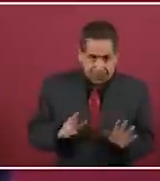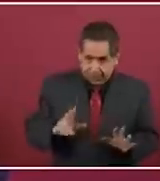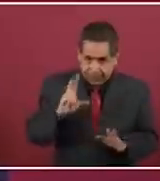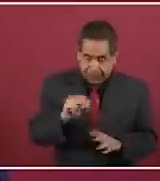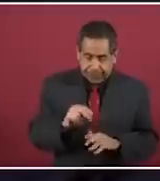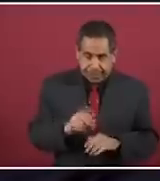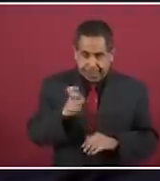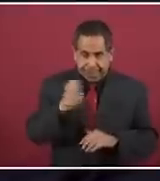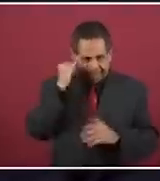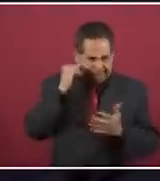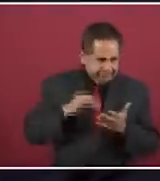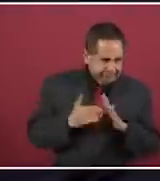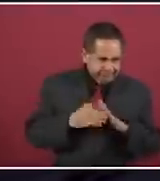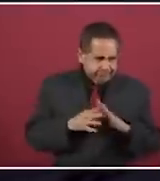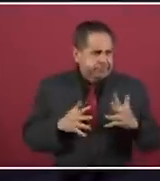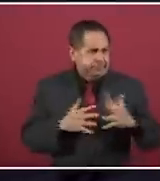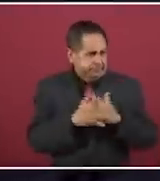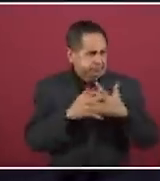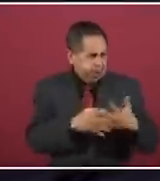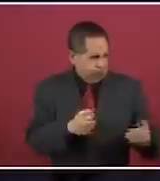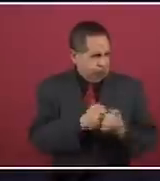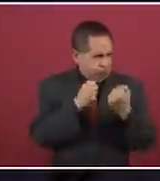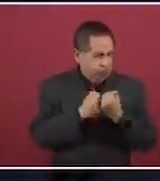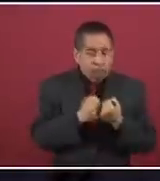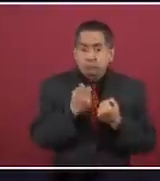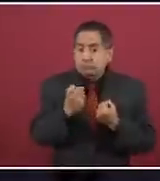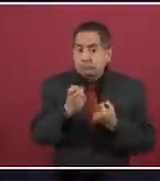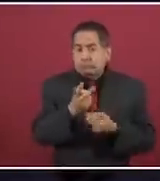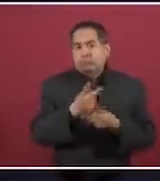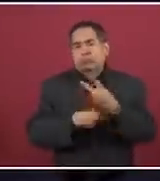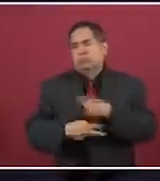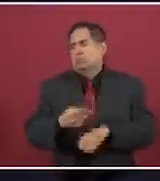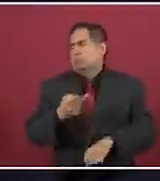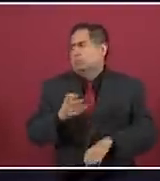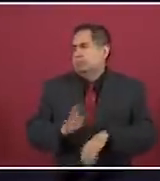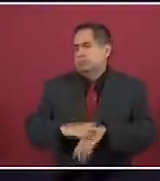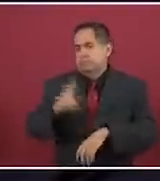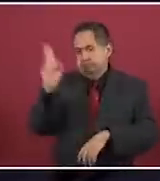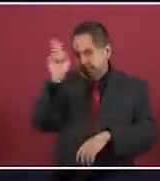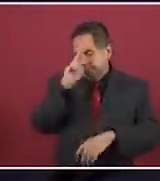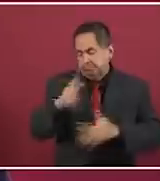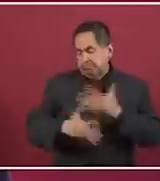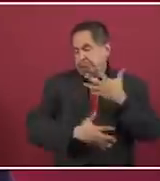Esa estrategia fue la que desató más la violencia